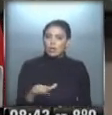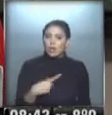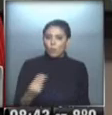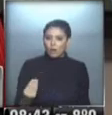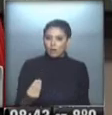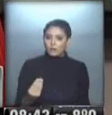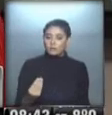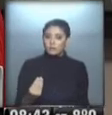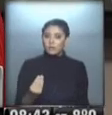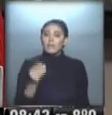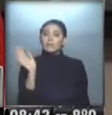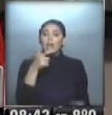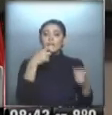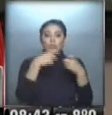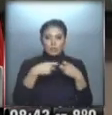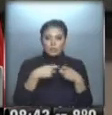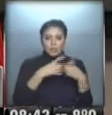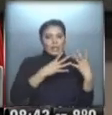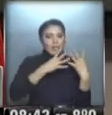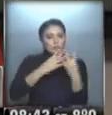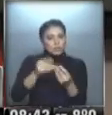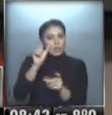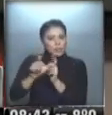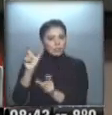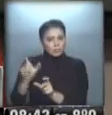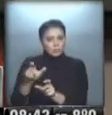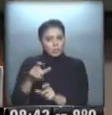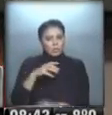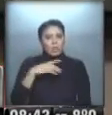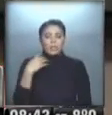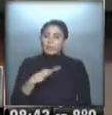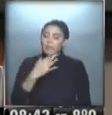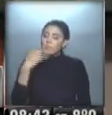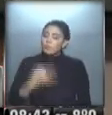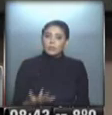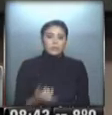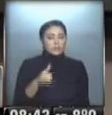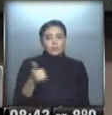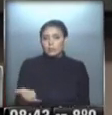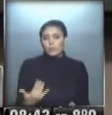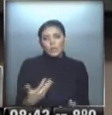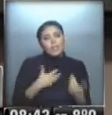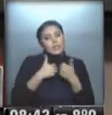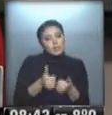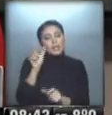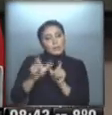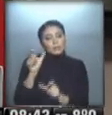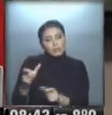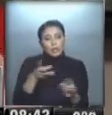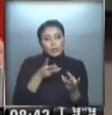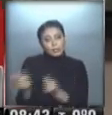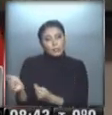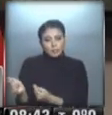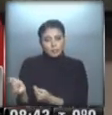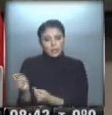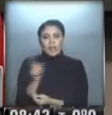esa facultad que tienen las asociaciones de defensa de consumidor debe emplearse necesariamente para defender a los consumidores y no